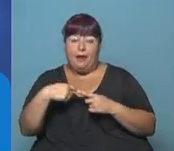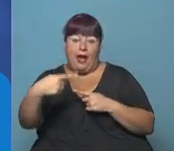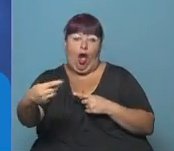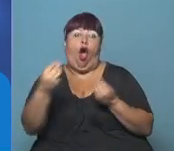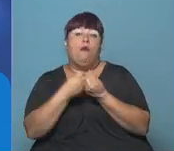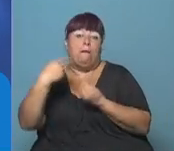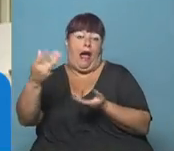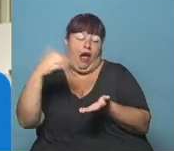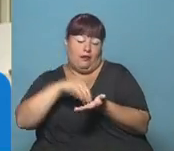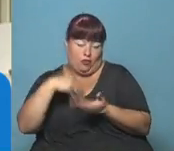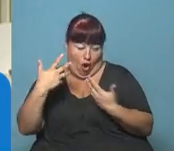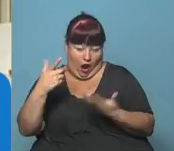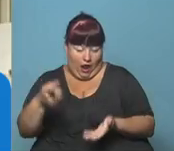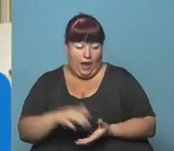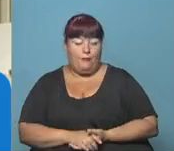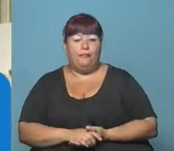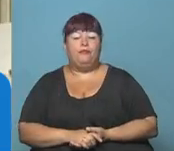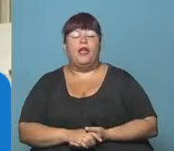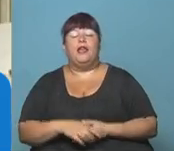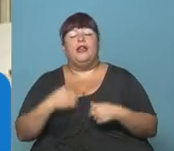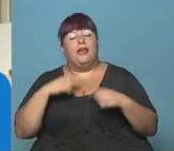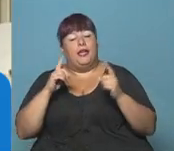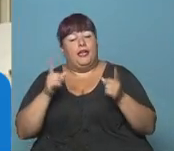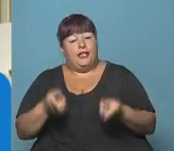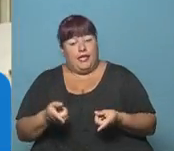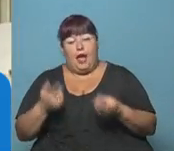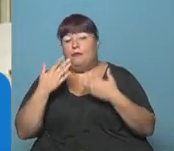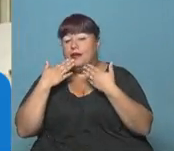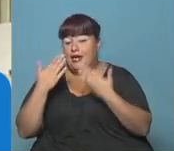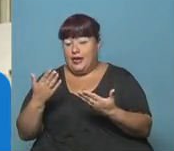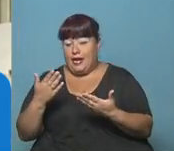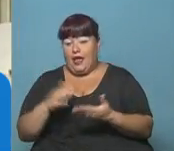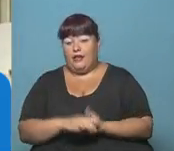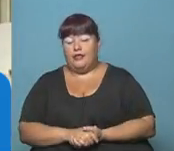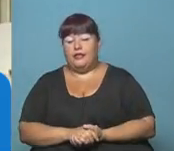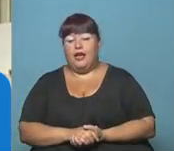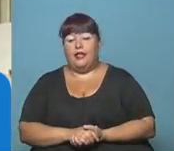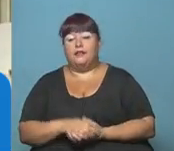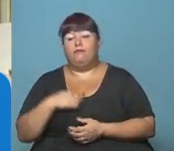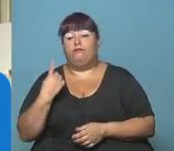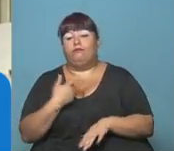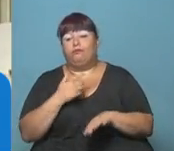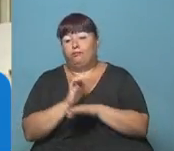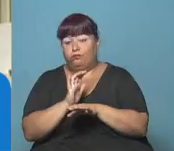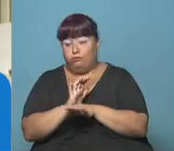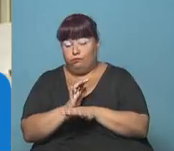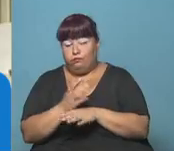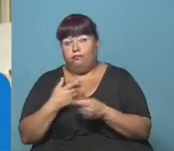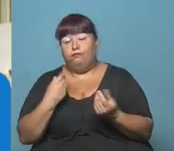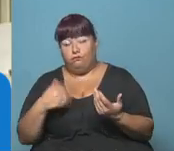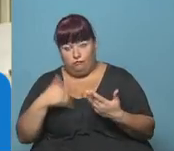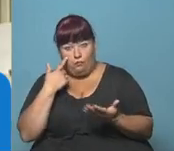varias. También quiero agradecer lo que para nosotros claramente fue